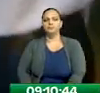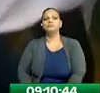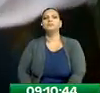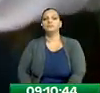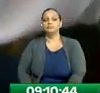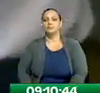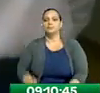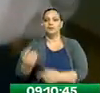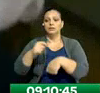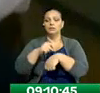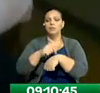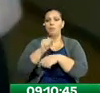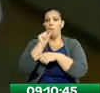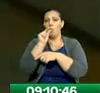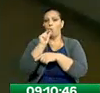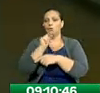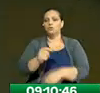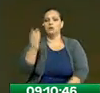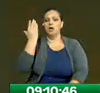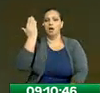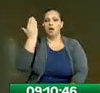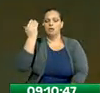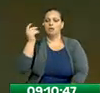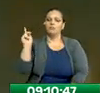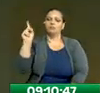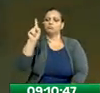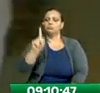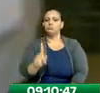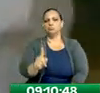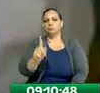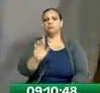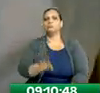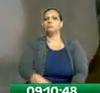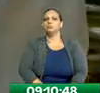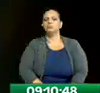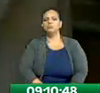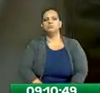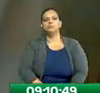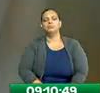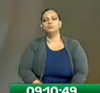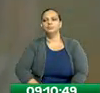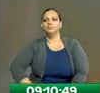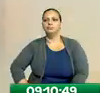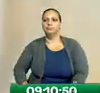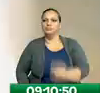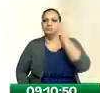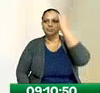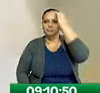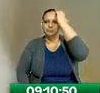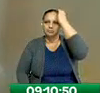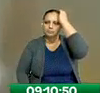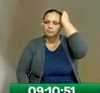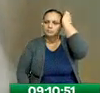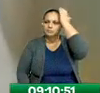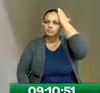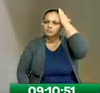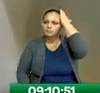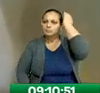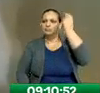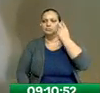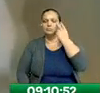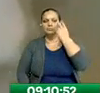inauguración por parte de las respectivas autoridades. Vemos aquí el personal médico. El triaje respiratorio, aquí se